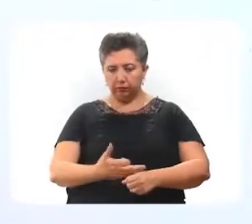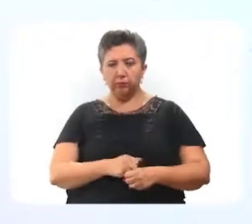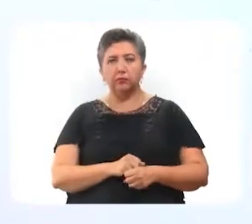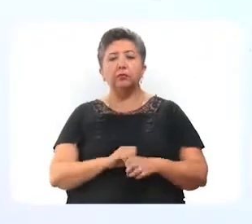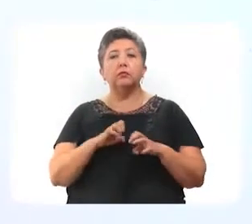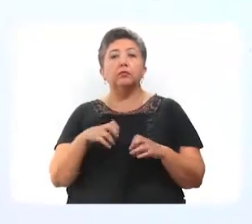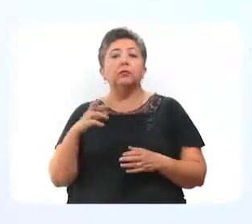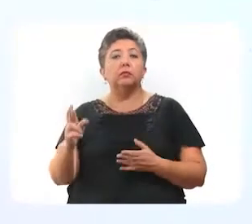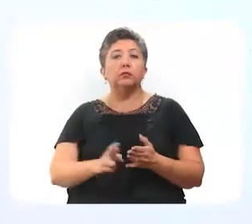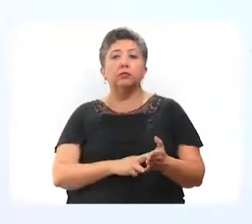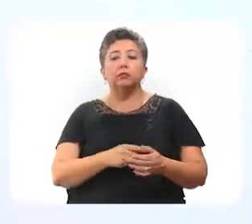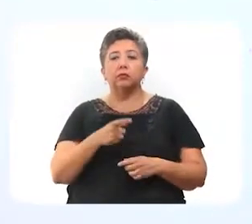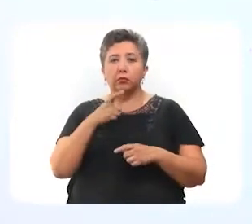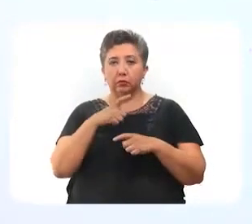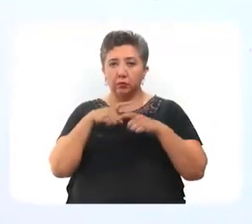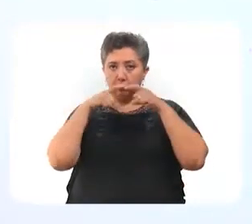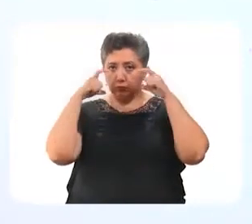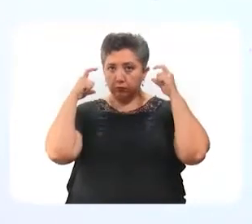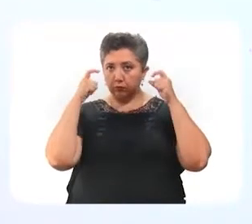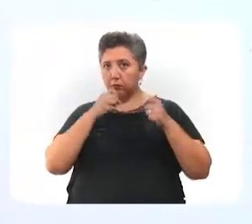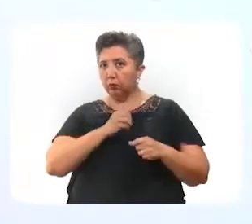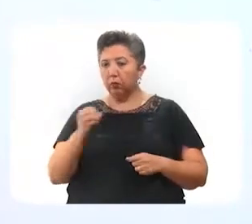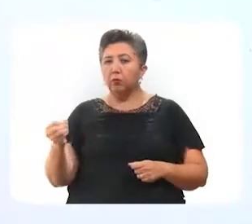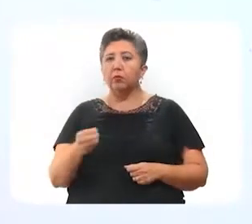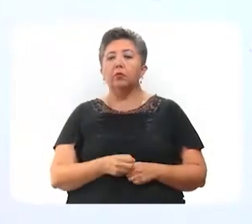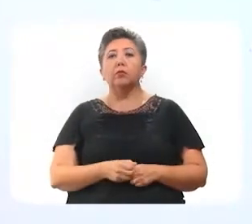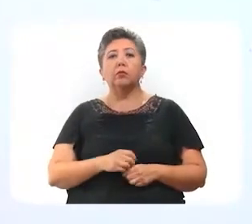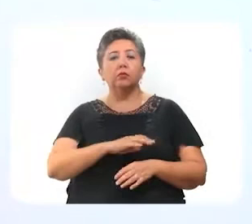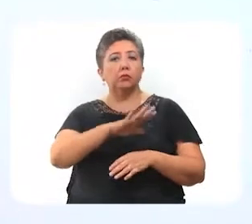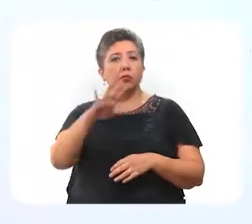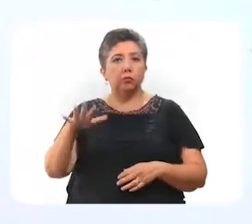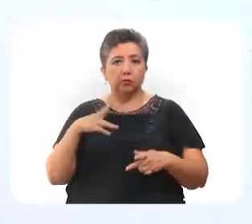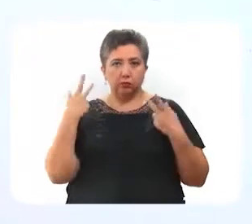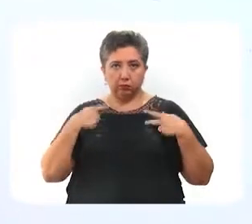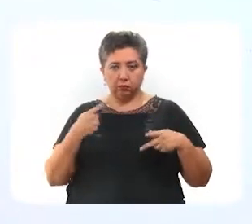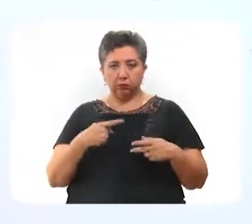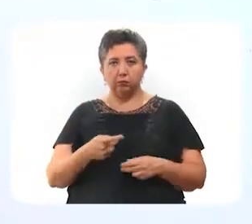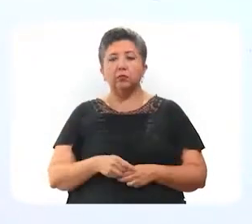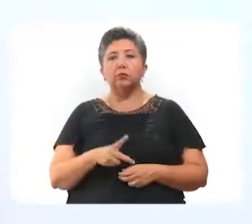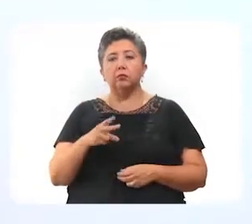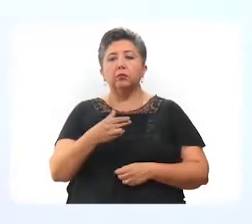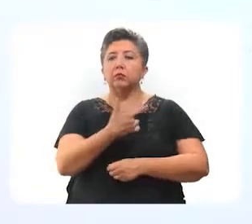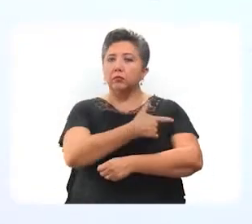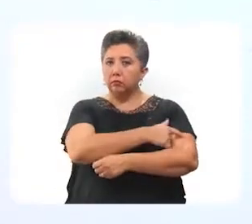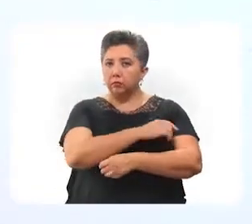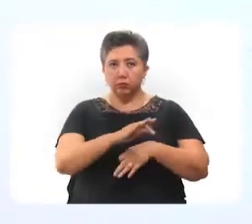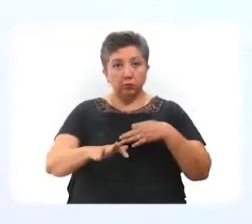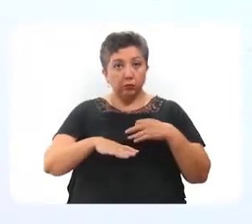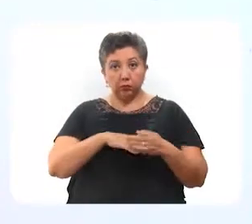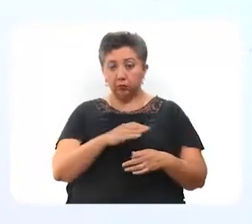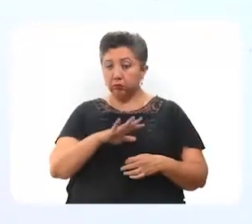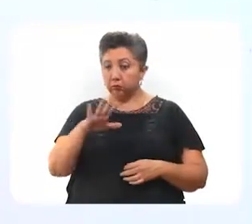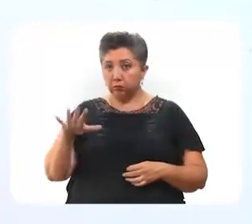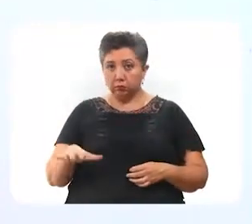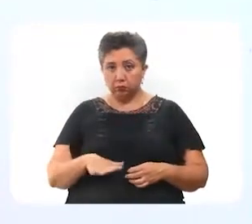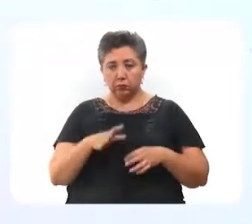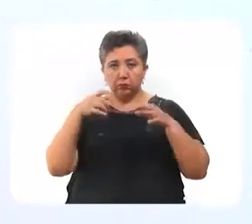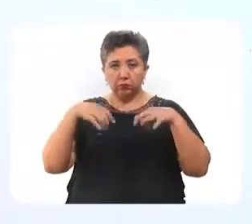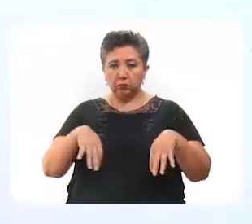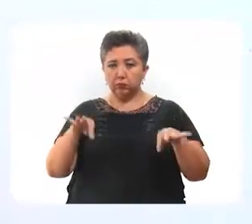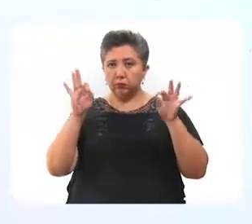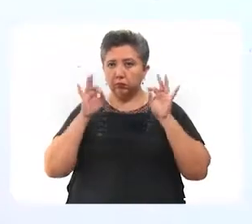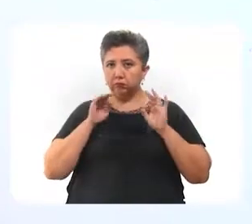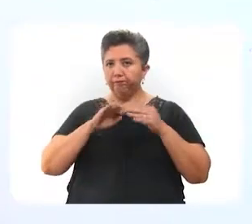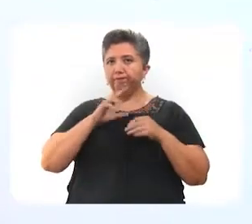familias. Se reitera el uso obligatorio de cubrebocas para toda la población, incluso la vacunada, y se recomienda a la